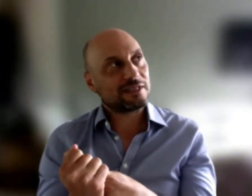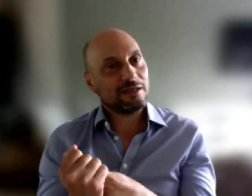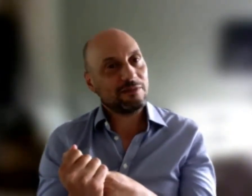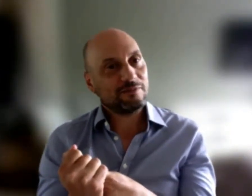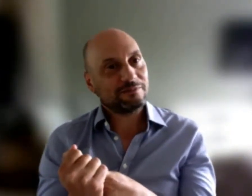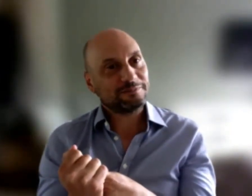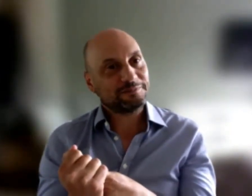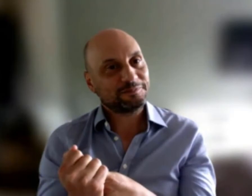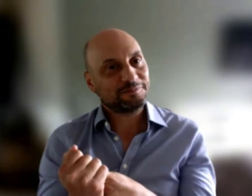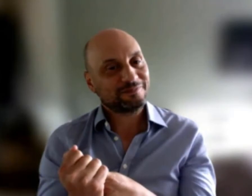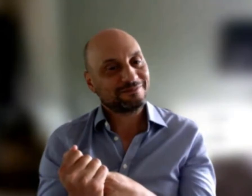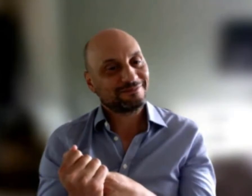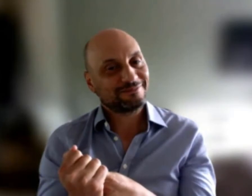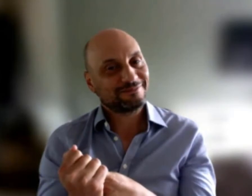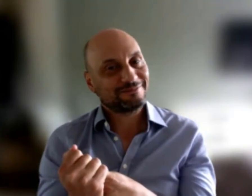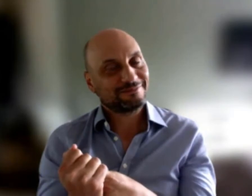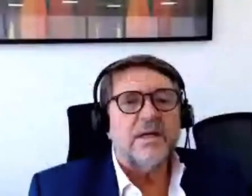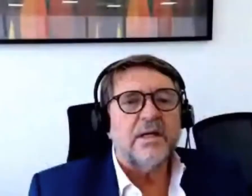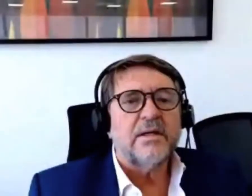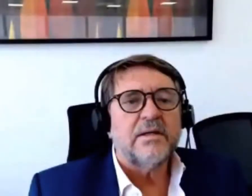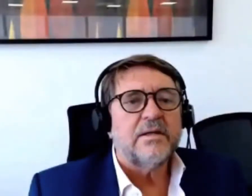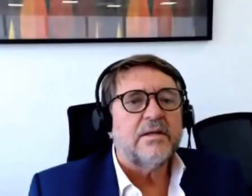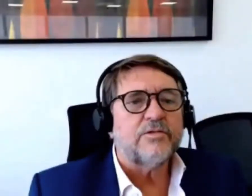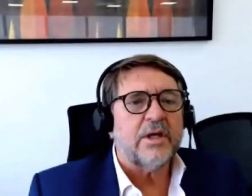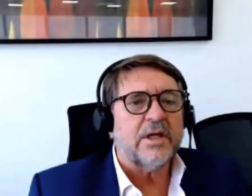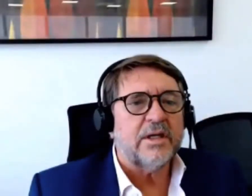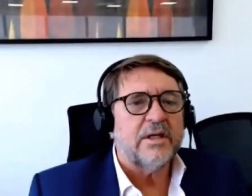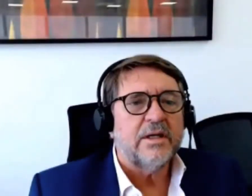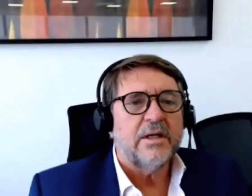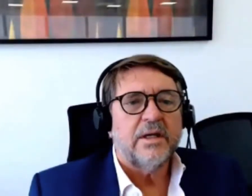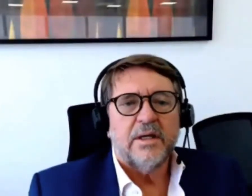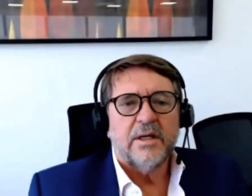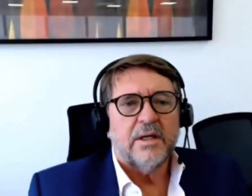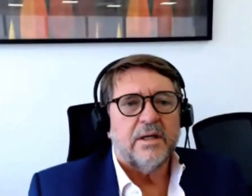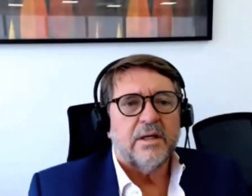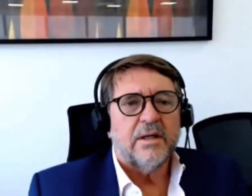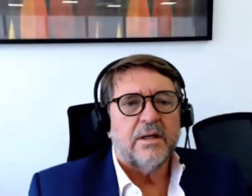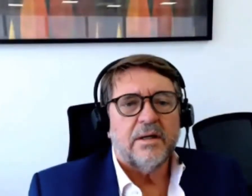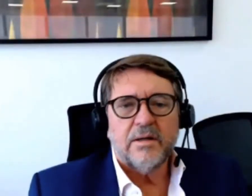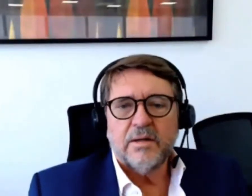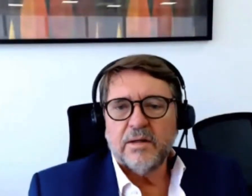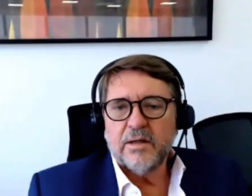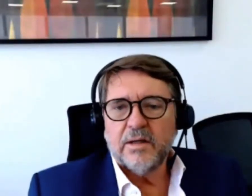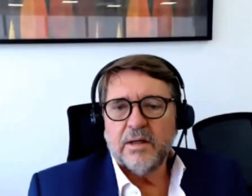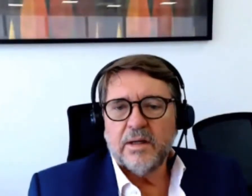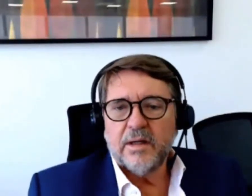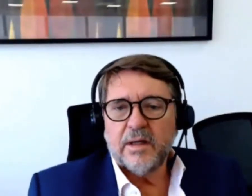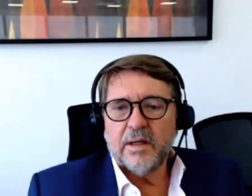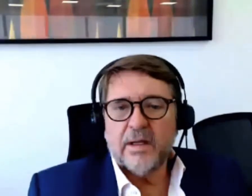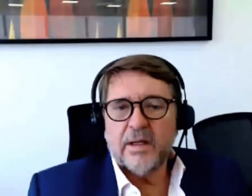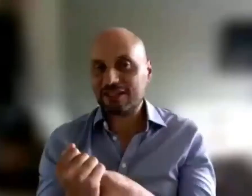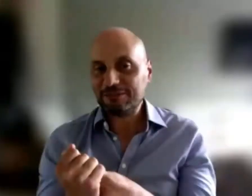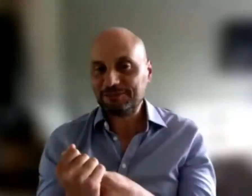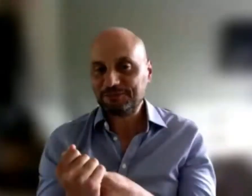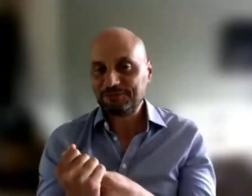ahí? Sí, estoy aquí. Muy bien.